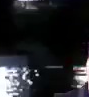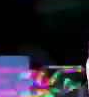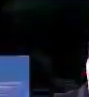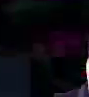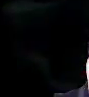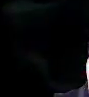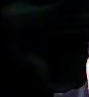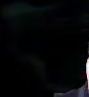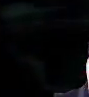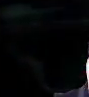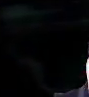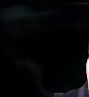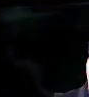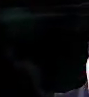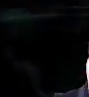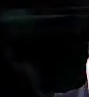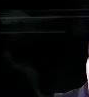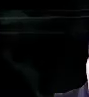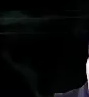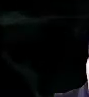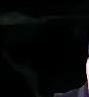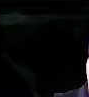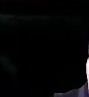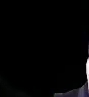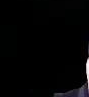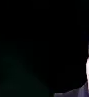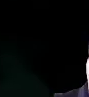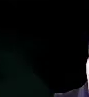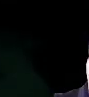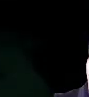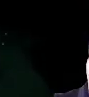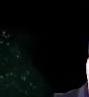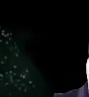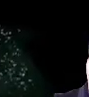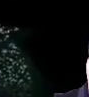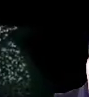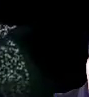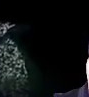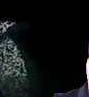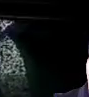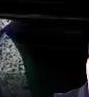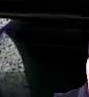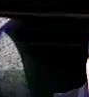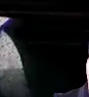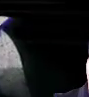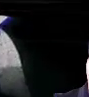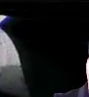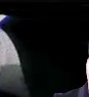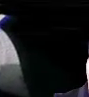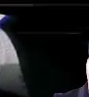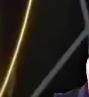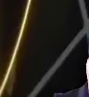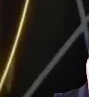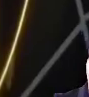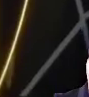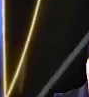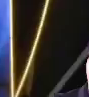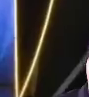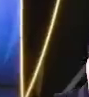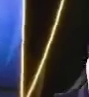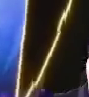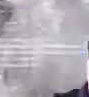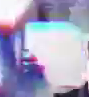En la modalidad Deporte No Profesional, el taekwondoín olímpico Carlos Sansores se